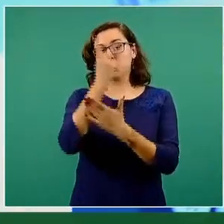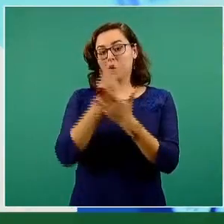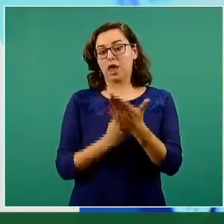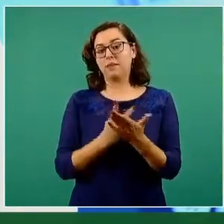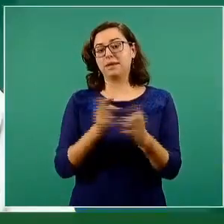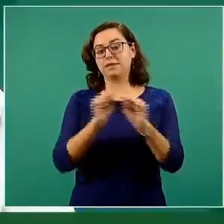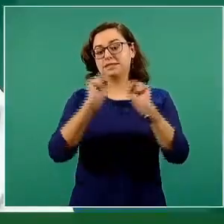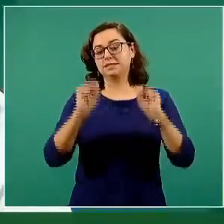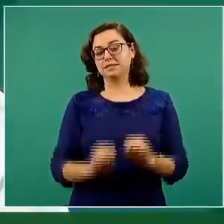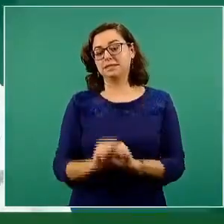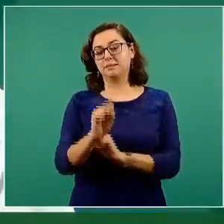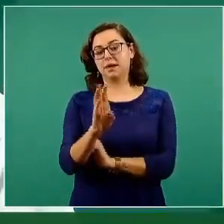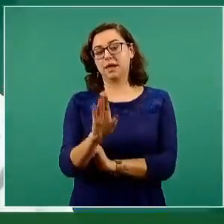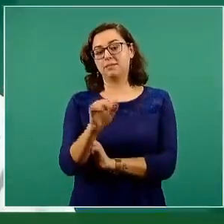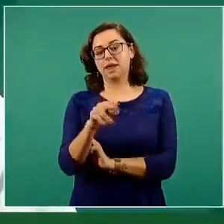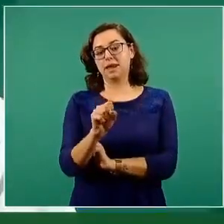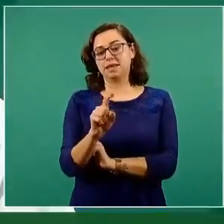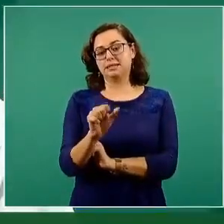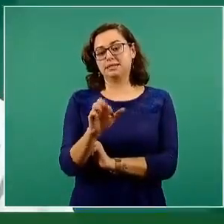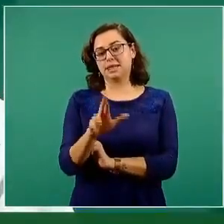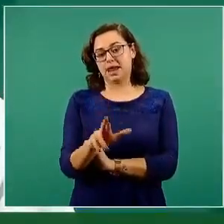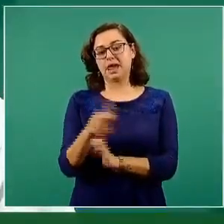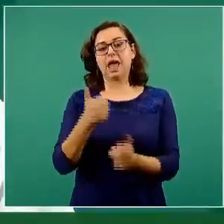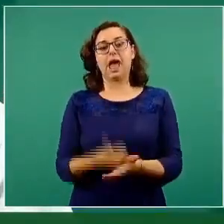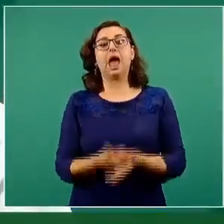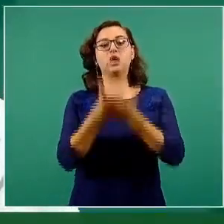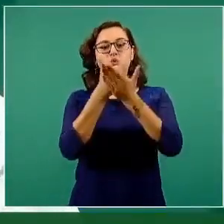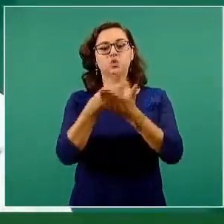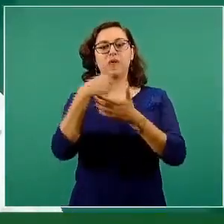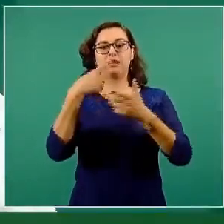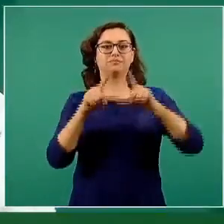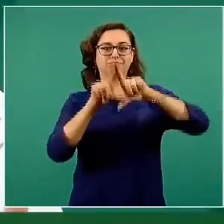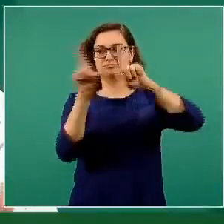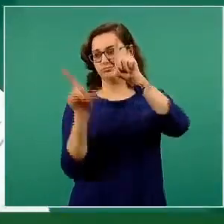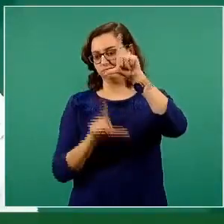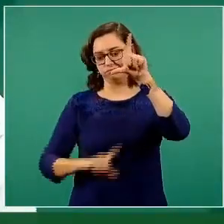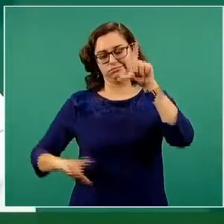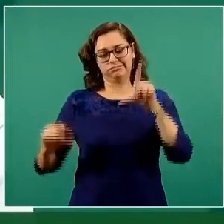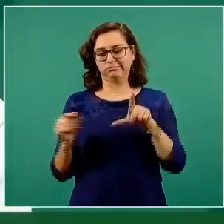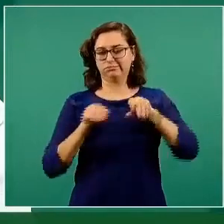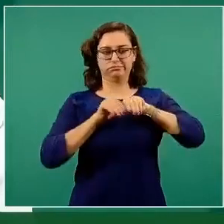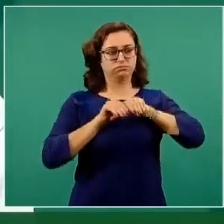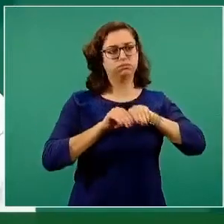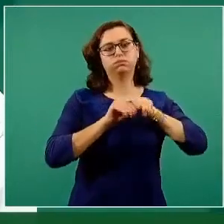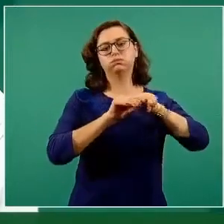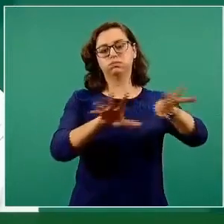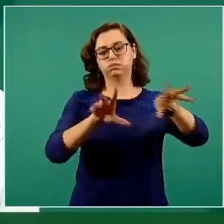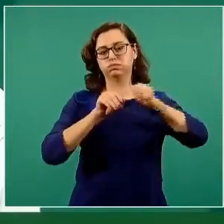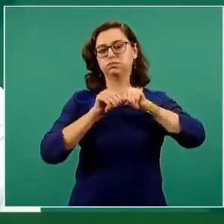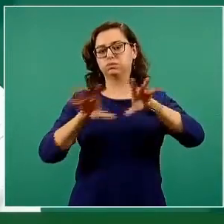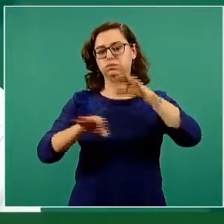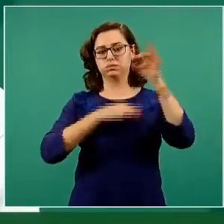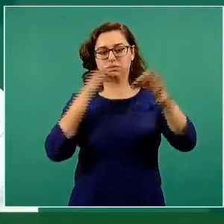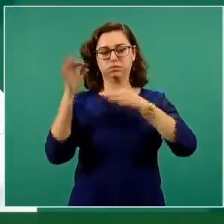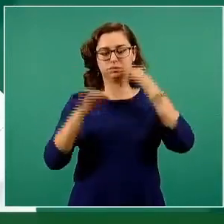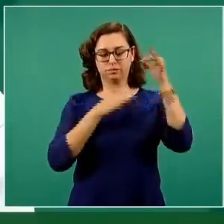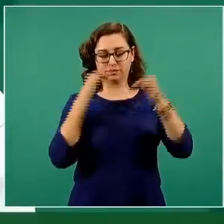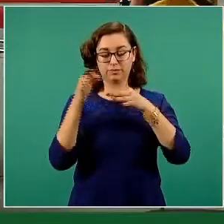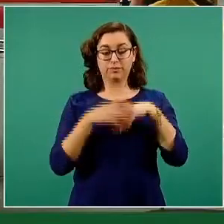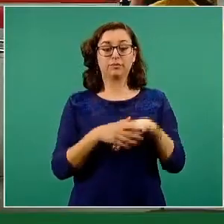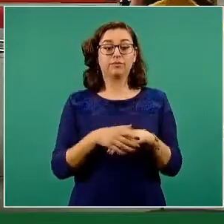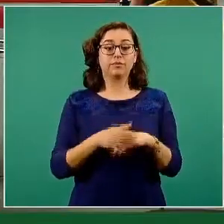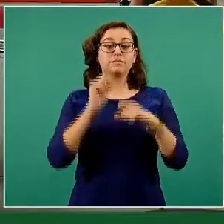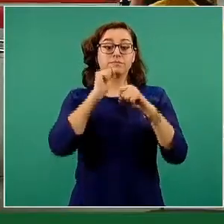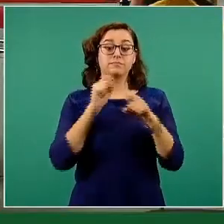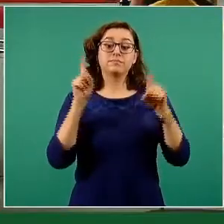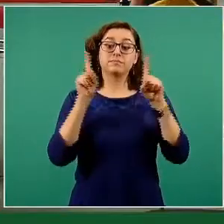territorialmente localizado en todo el país, y esto nos permite llegar a todas las distintas comunidades con mensajes claros. Y ahora que empezó